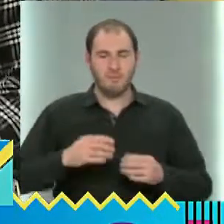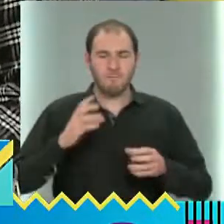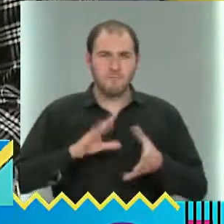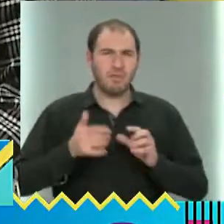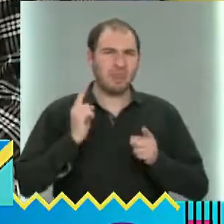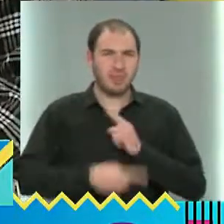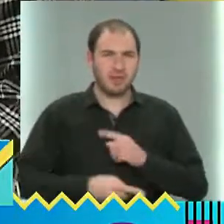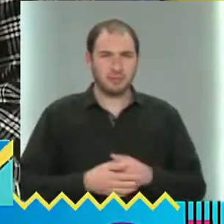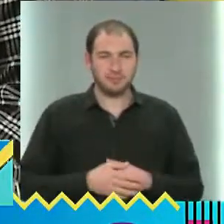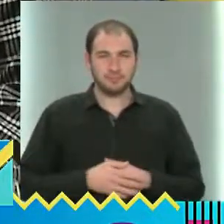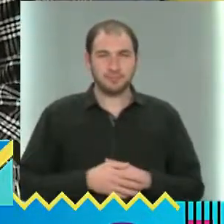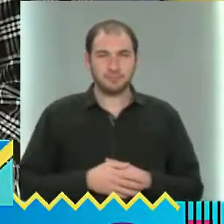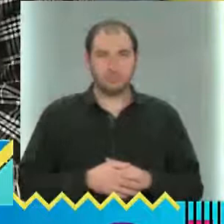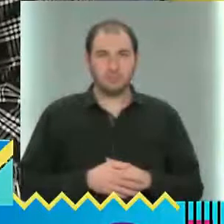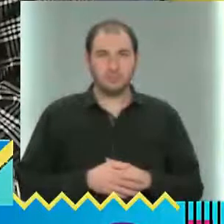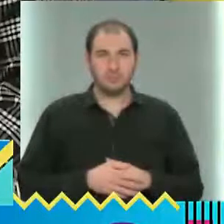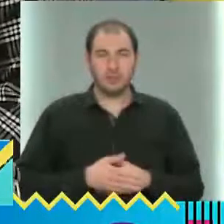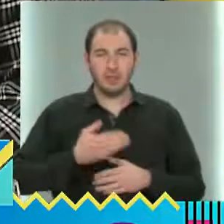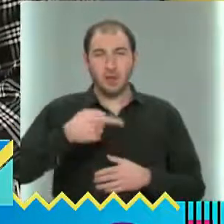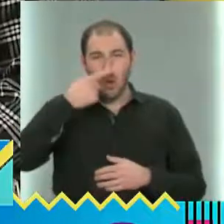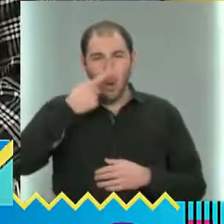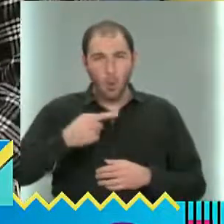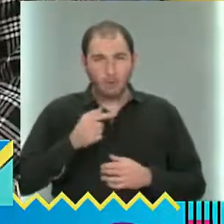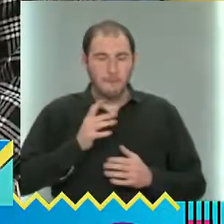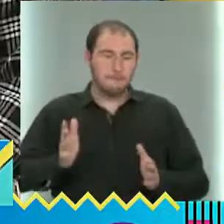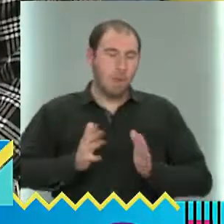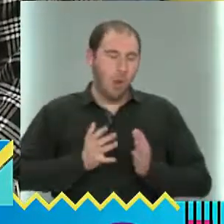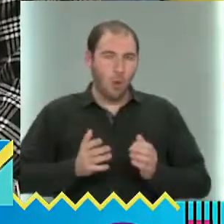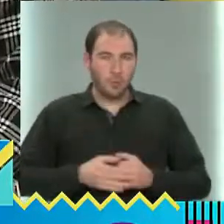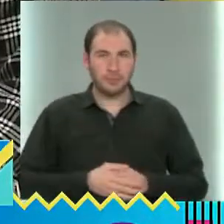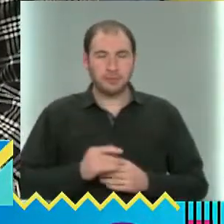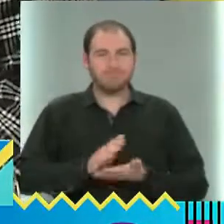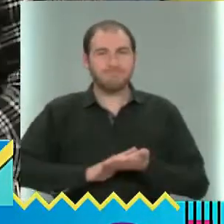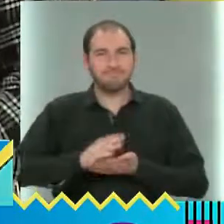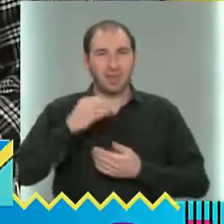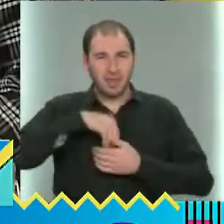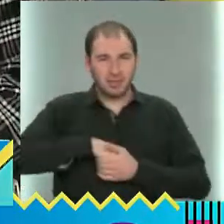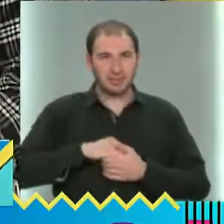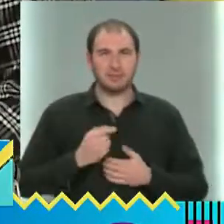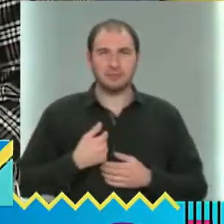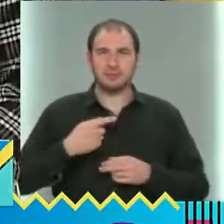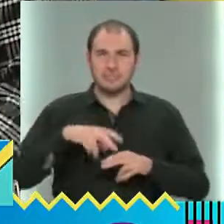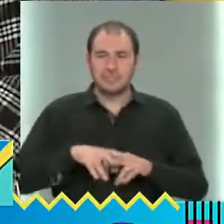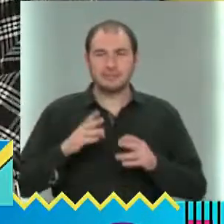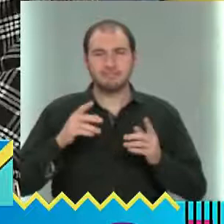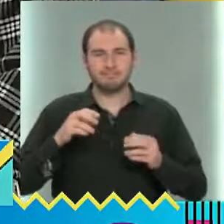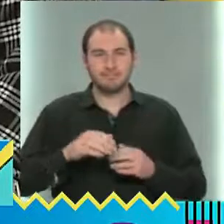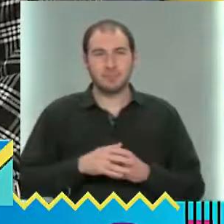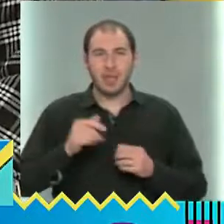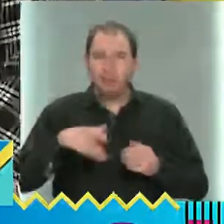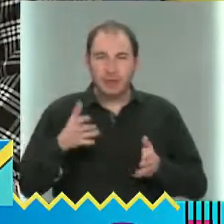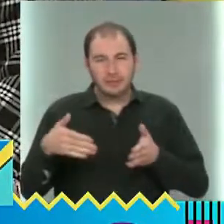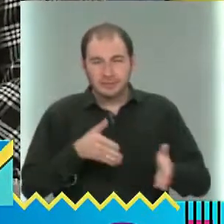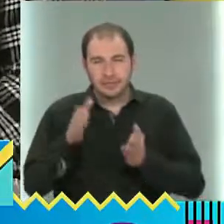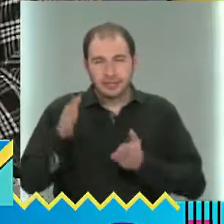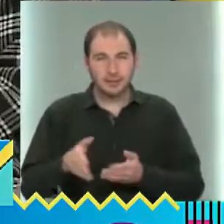creo que es de los últimos que más me ha pegado en ese sentido como influencia, que puedo aceptar, decir, bueno, sí, me gustaría ir por este lado,